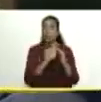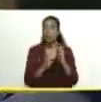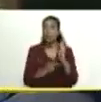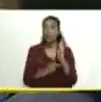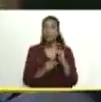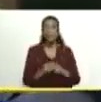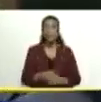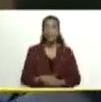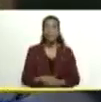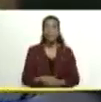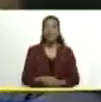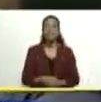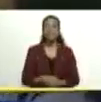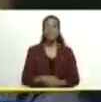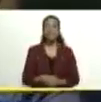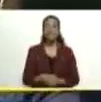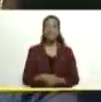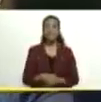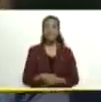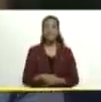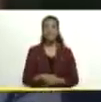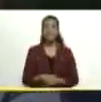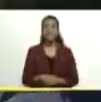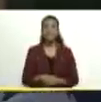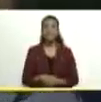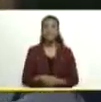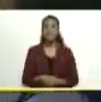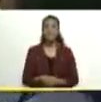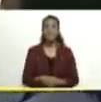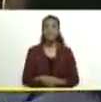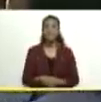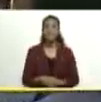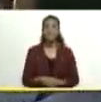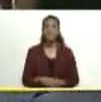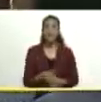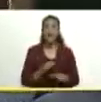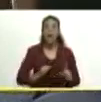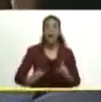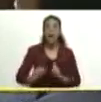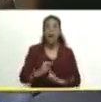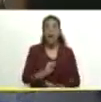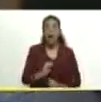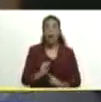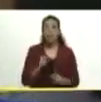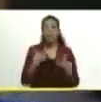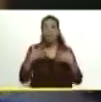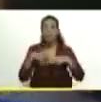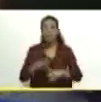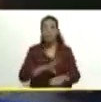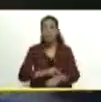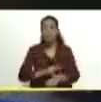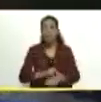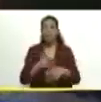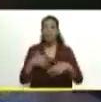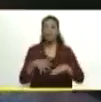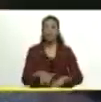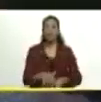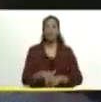Vega. ¿Verdad? La jefa de la CID. Qué importante es las áreas de salud integral como